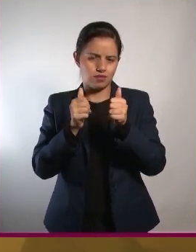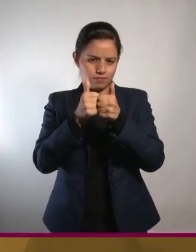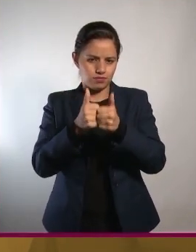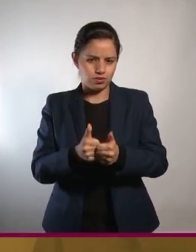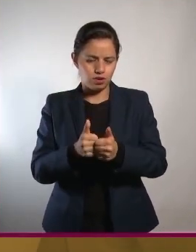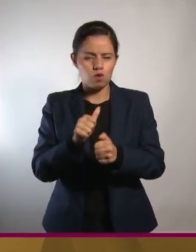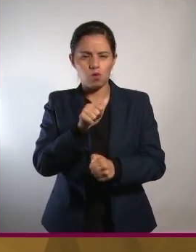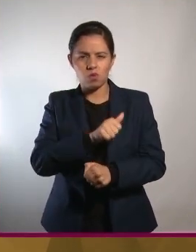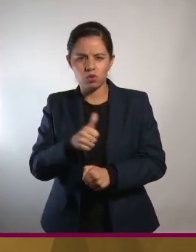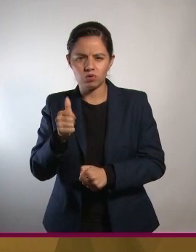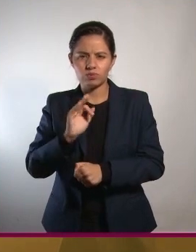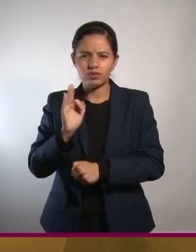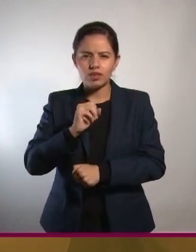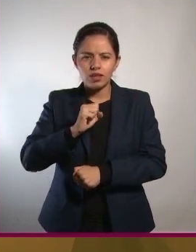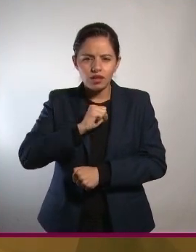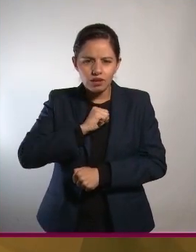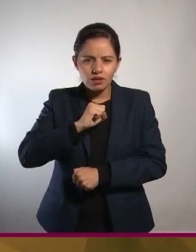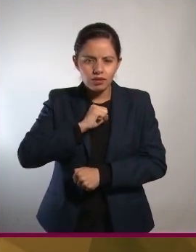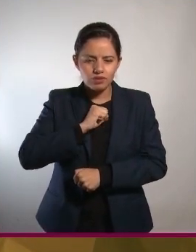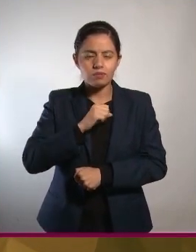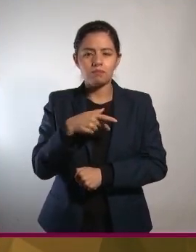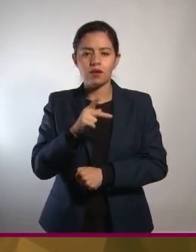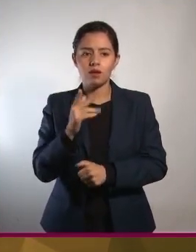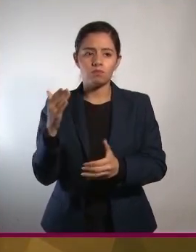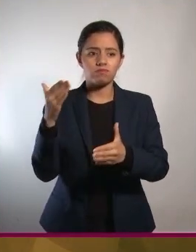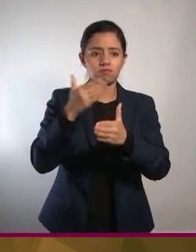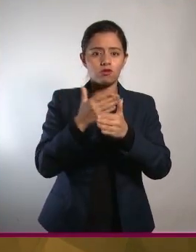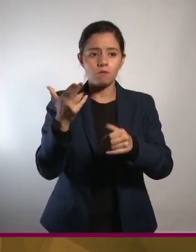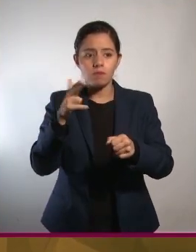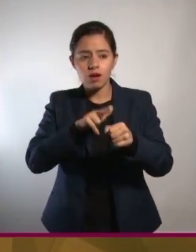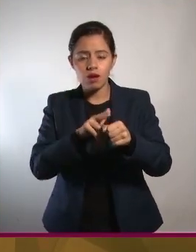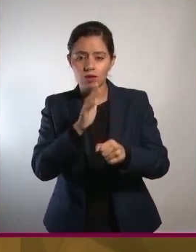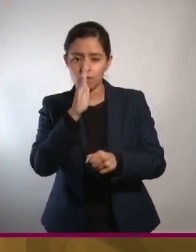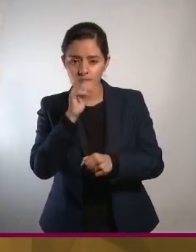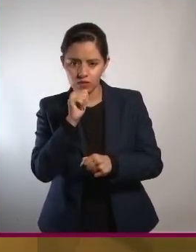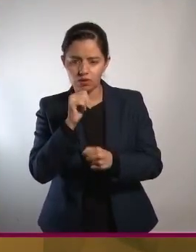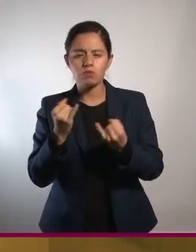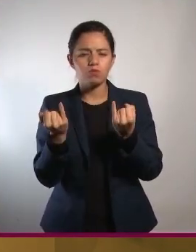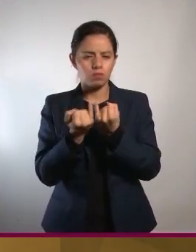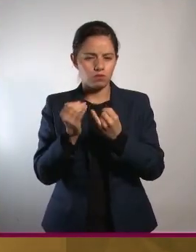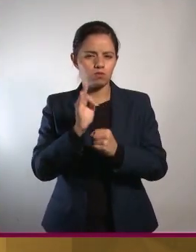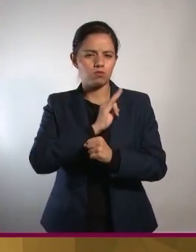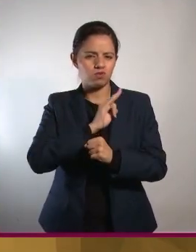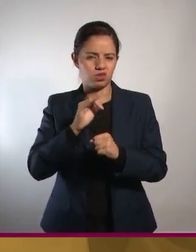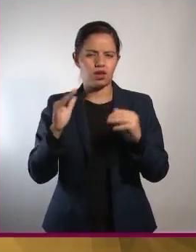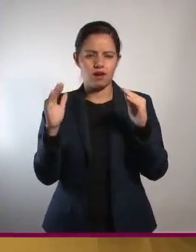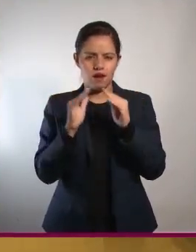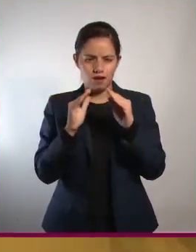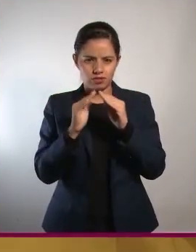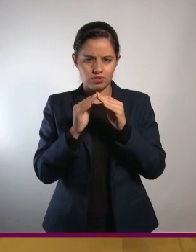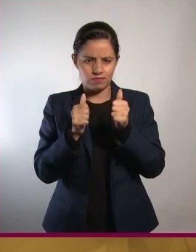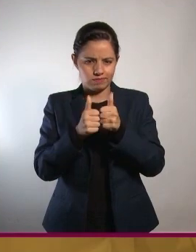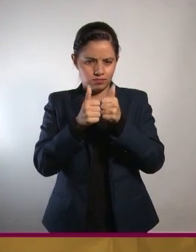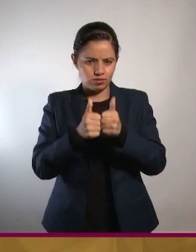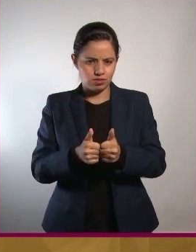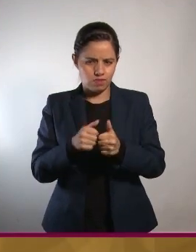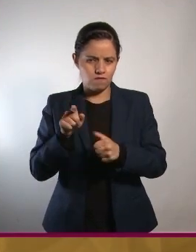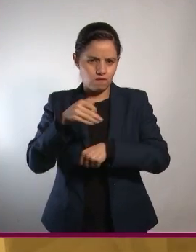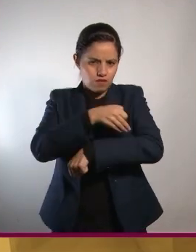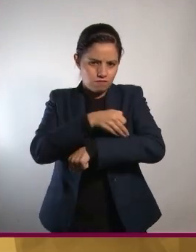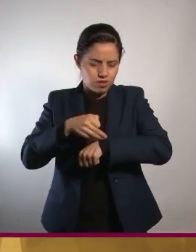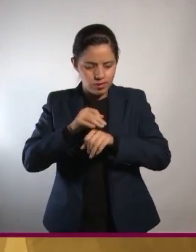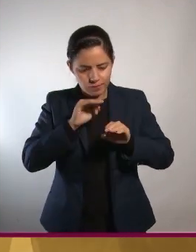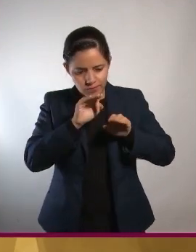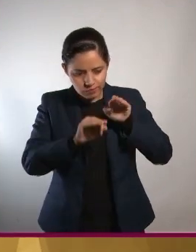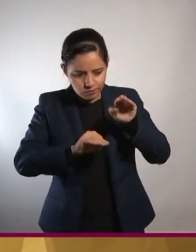síntomas leves de la enfermedad pero no pueden ir a un centro de atención médica también pueden recibir atención en el hogar con el apoyo de los miembros de la familia.